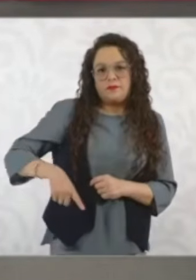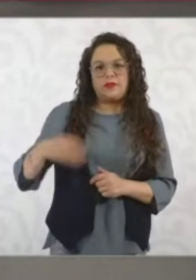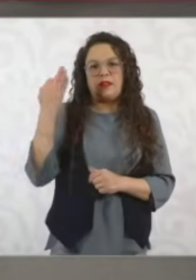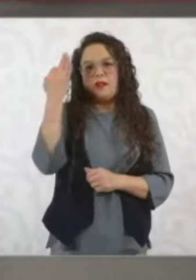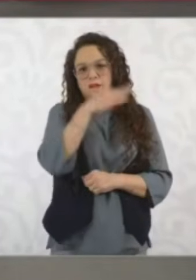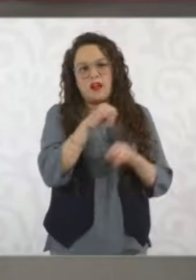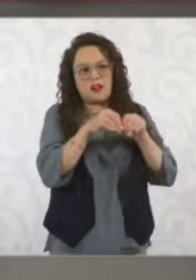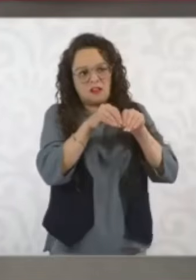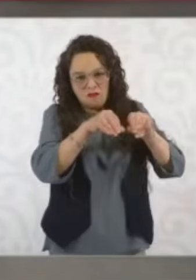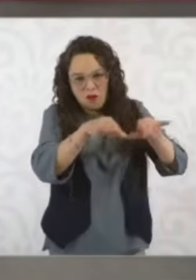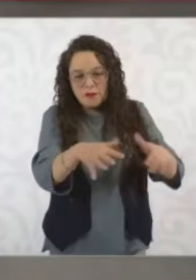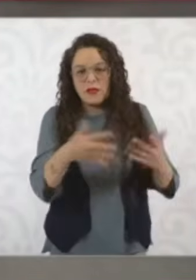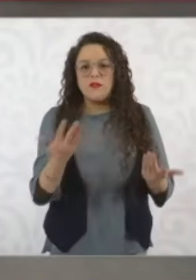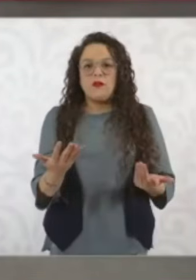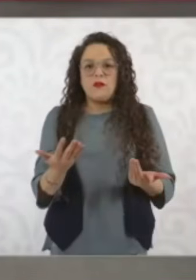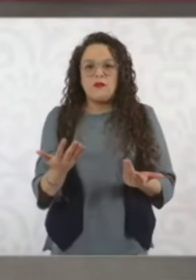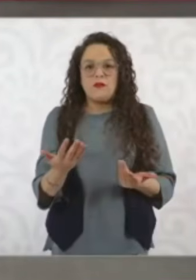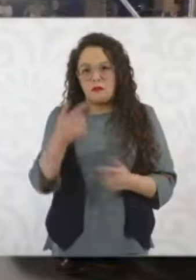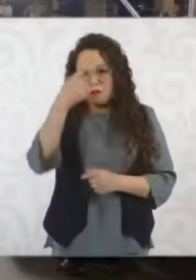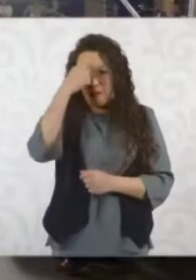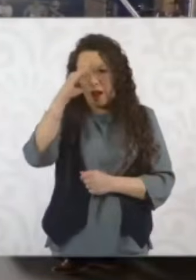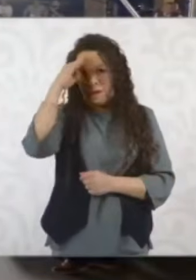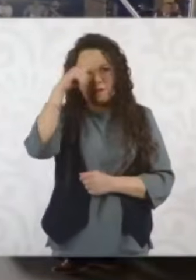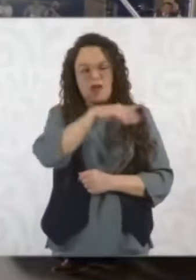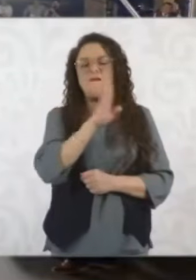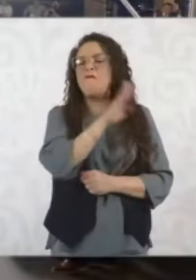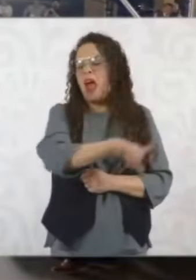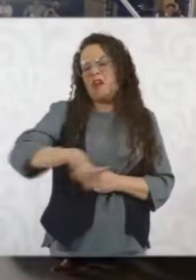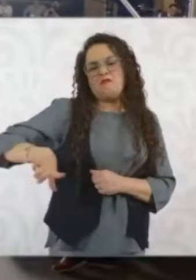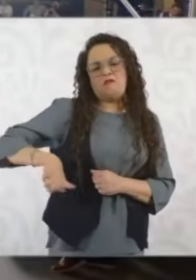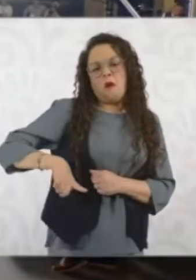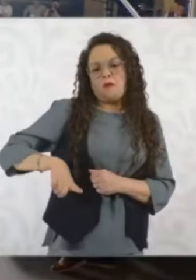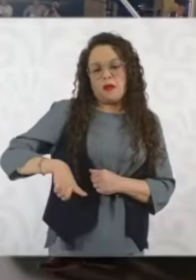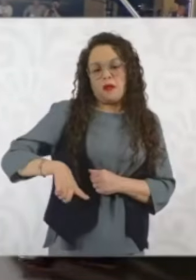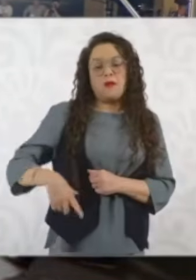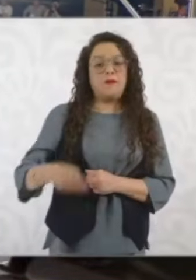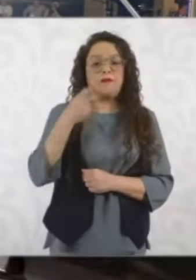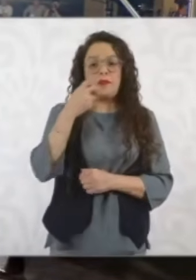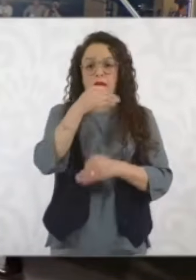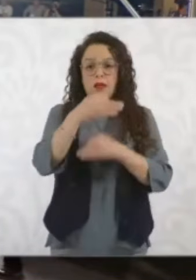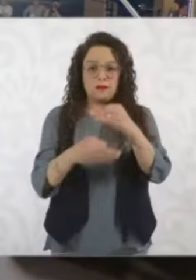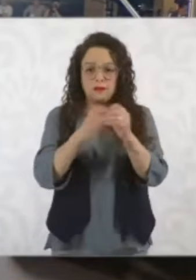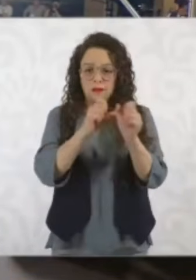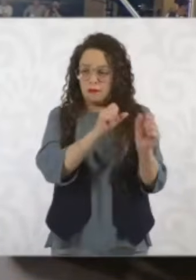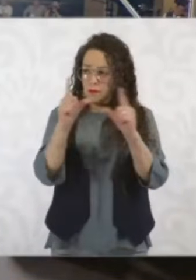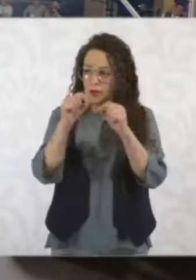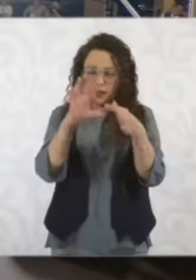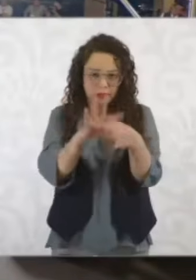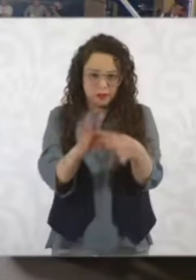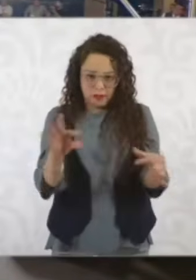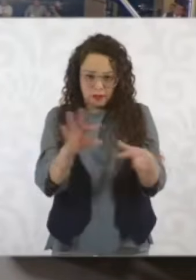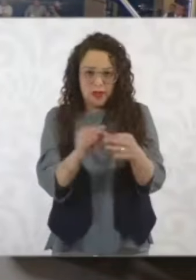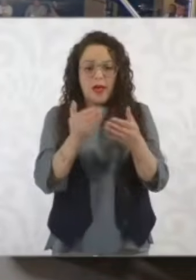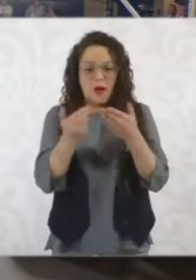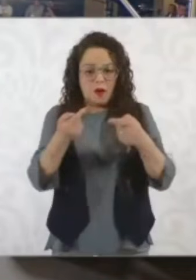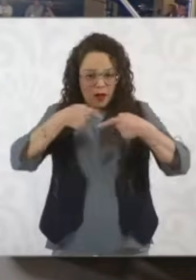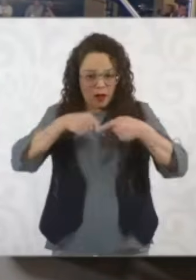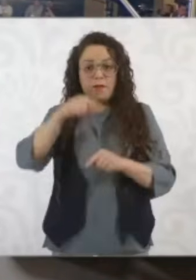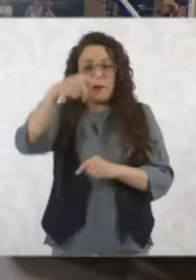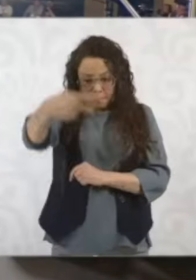información falsa. Aquí dejamos la presentación y con mucho gusto tomamos